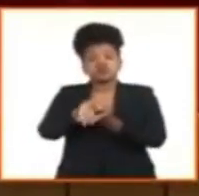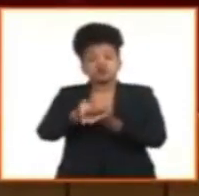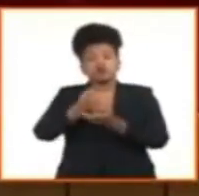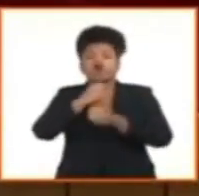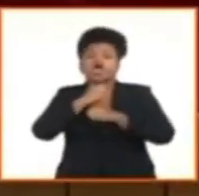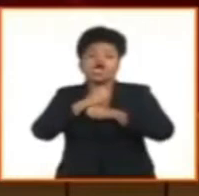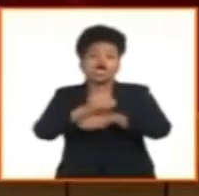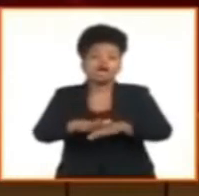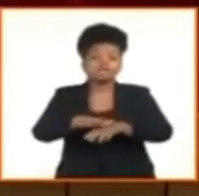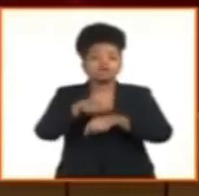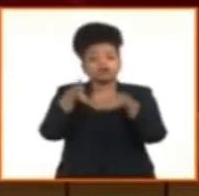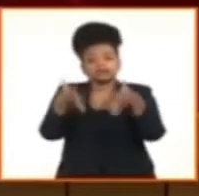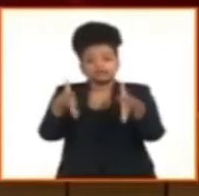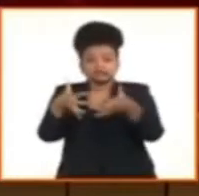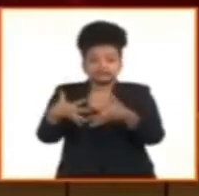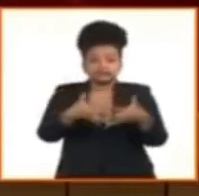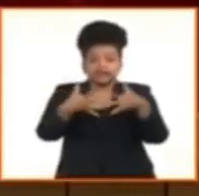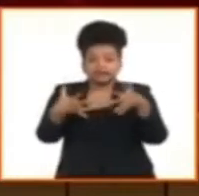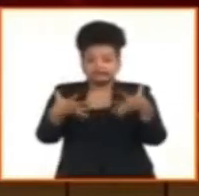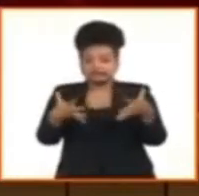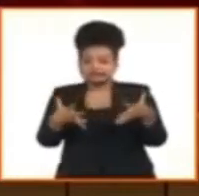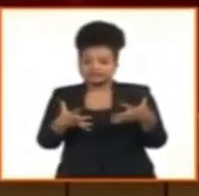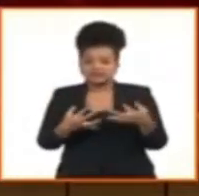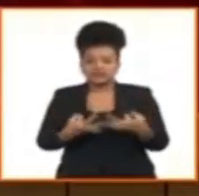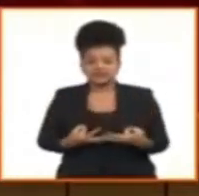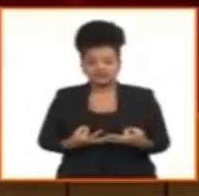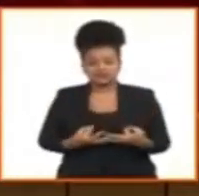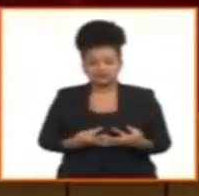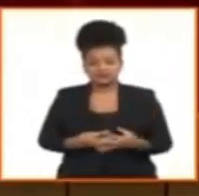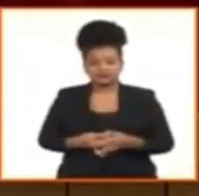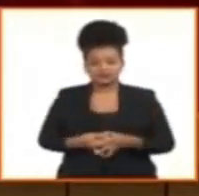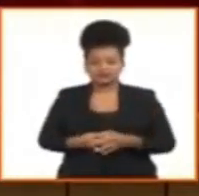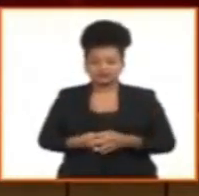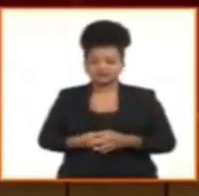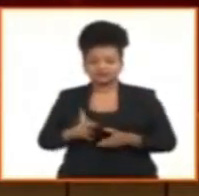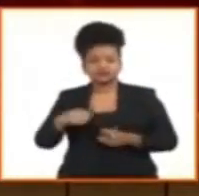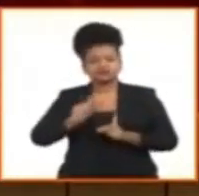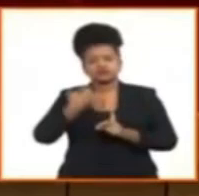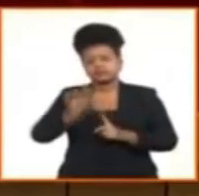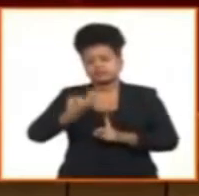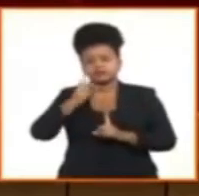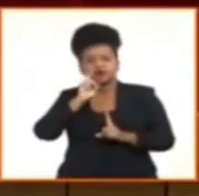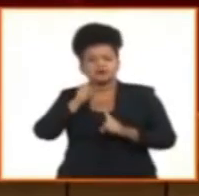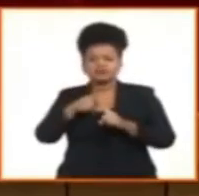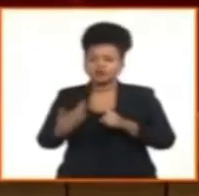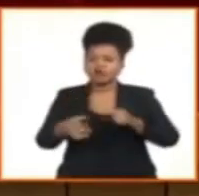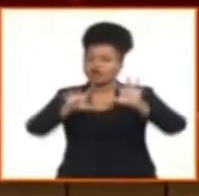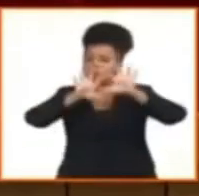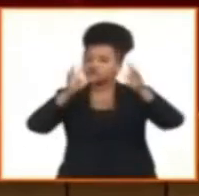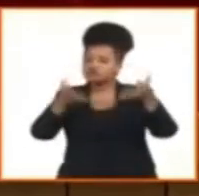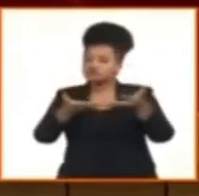tanto temen los privilegiados de las sociedades clasistas, los empeñados de siempre en que un mundo mejor no sea